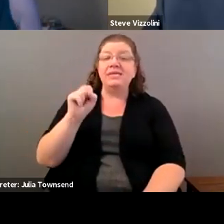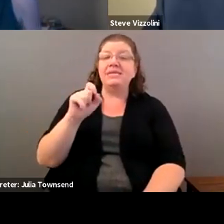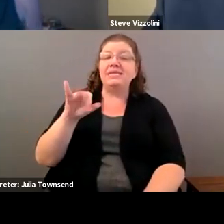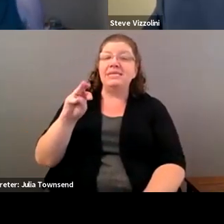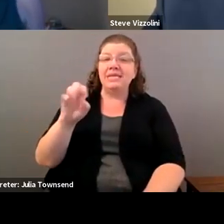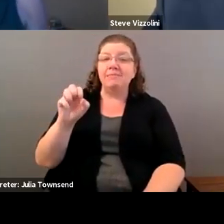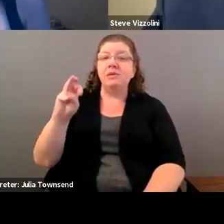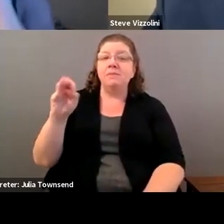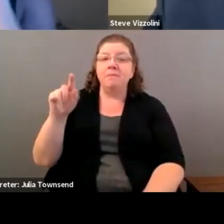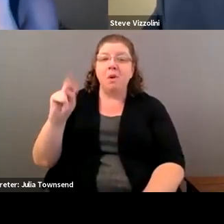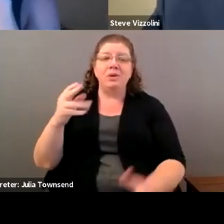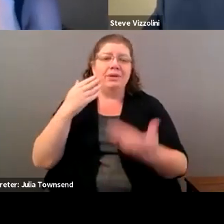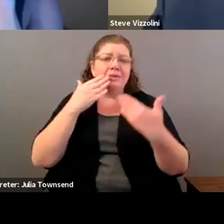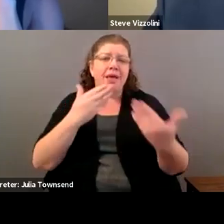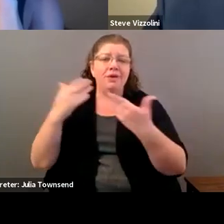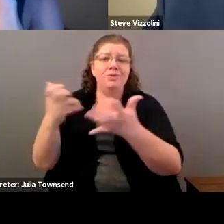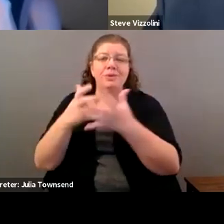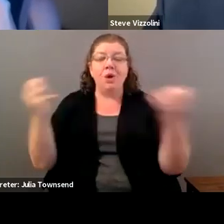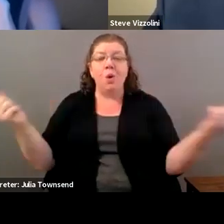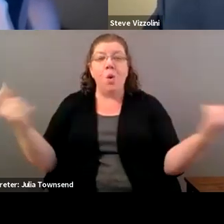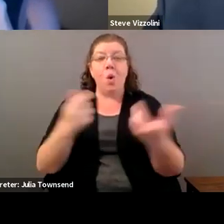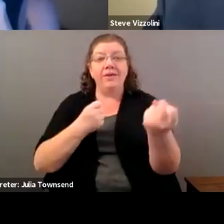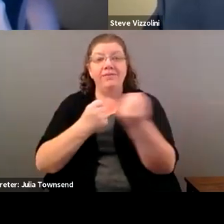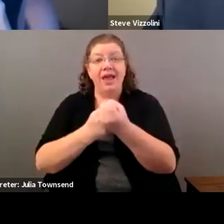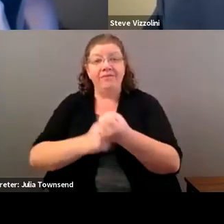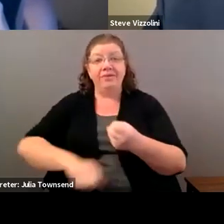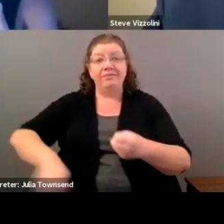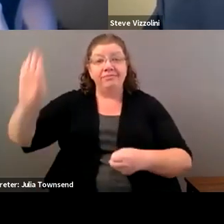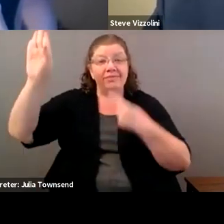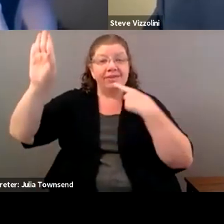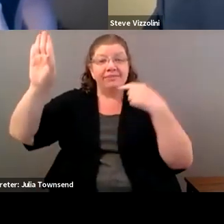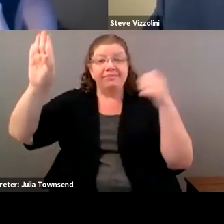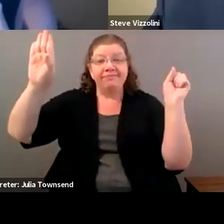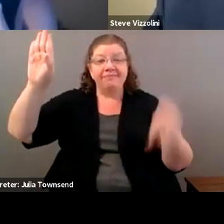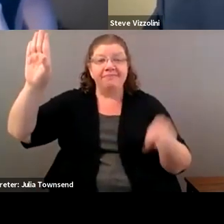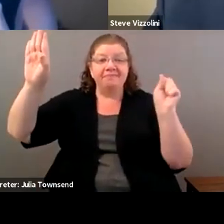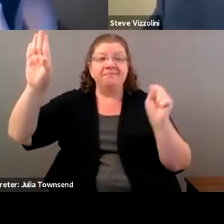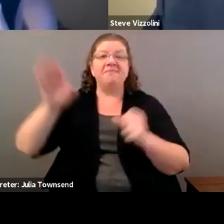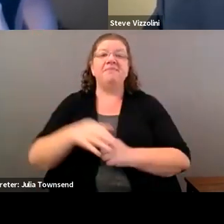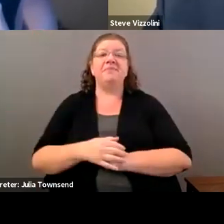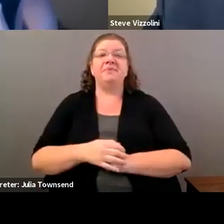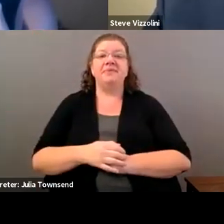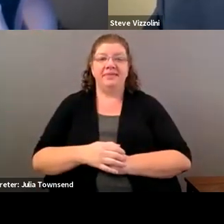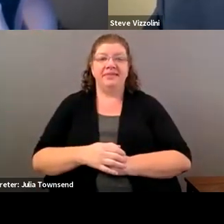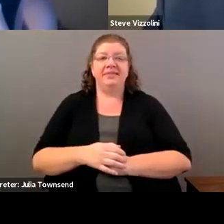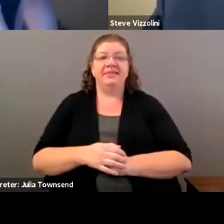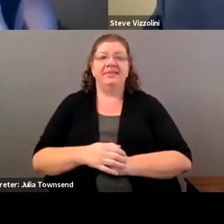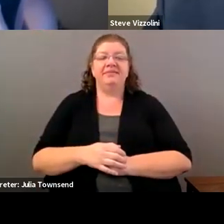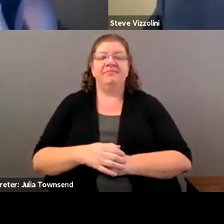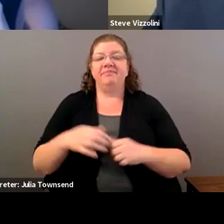hace la emoción hay una segunda todos a favor levanten las manos y digan yo